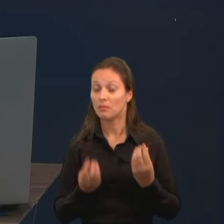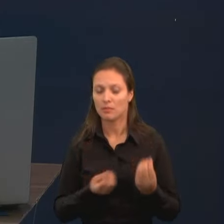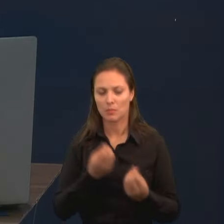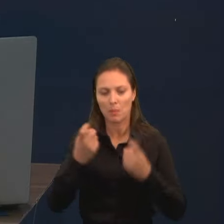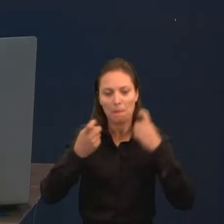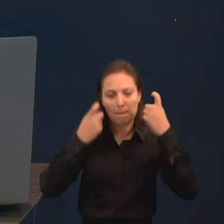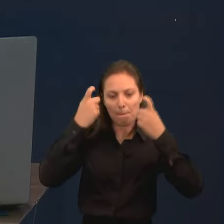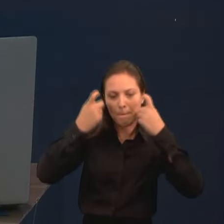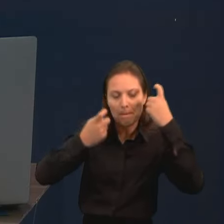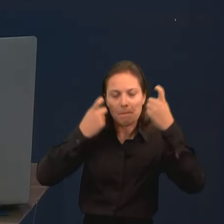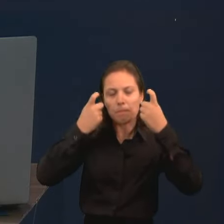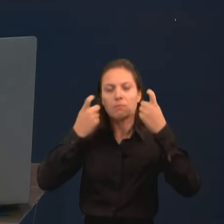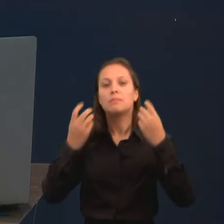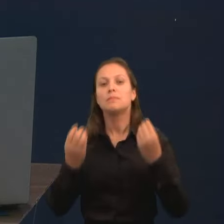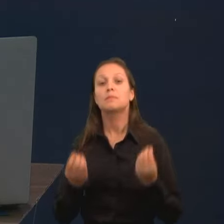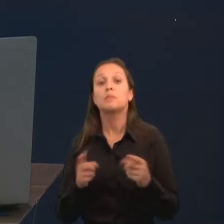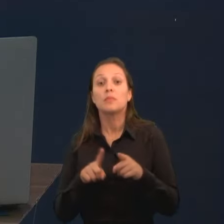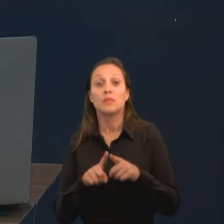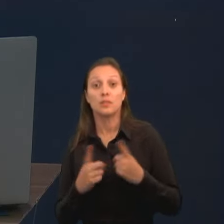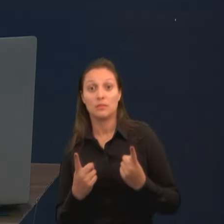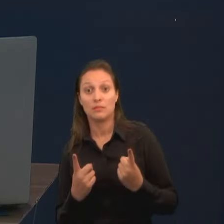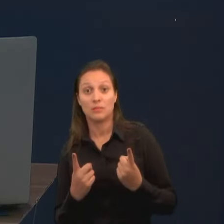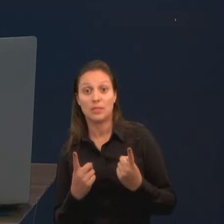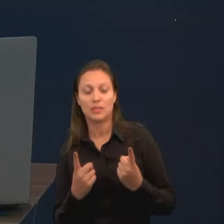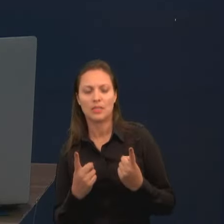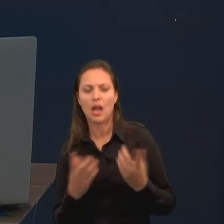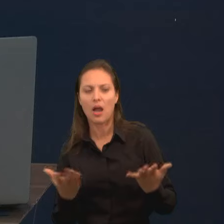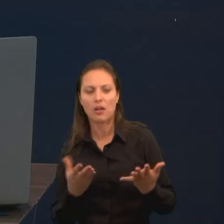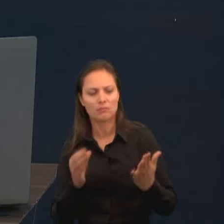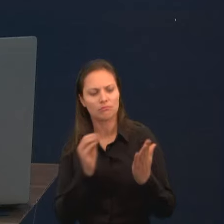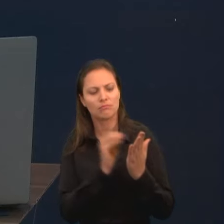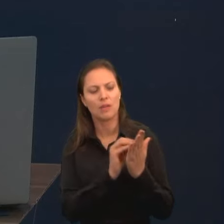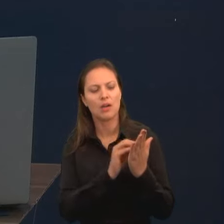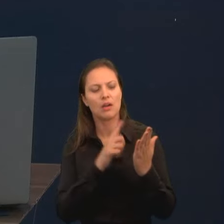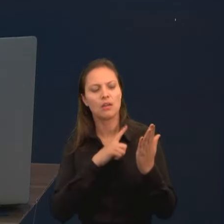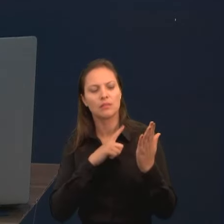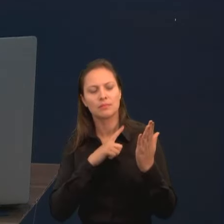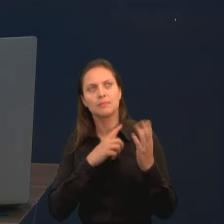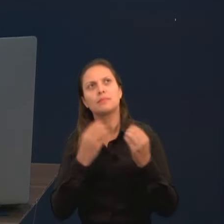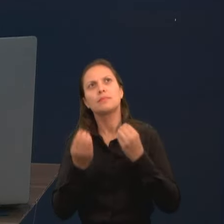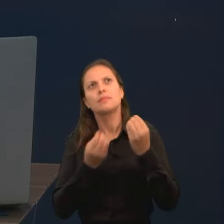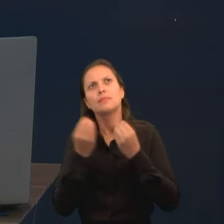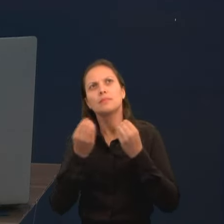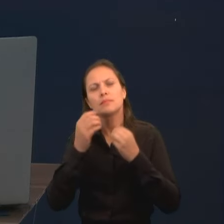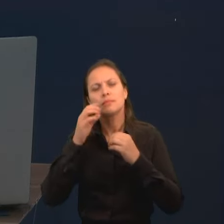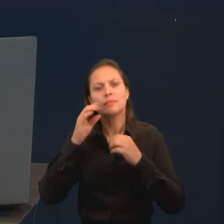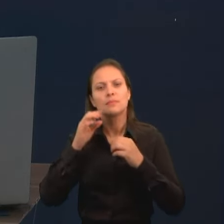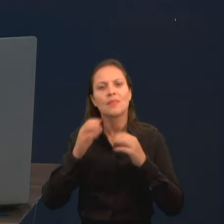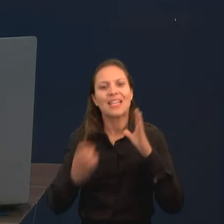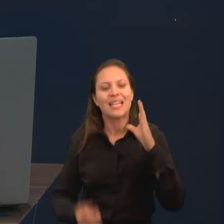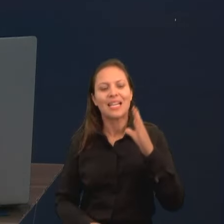pasaba las preocupaciones de mucha gente, pero si yo tengo los datos, puedo